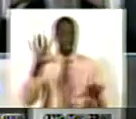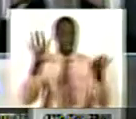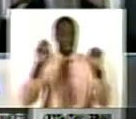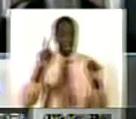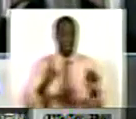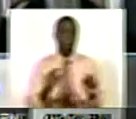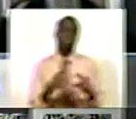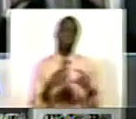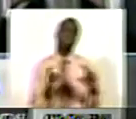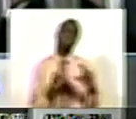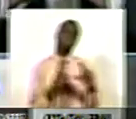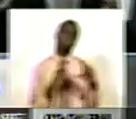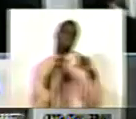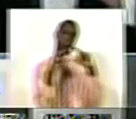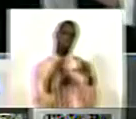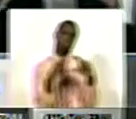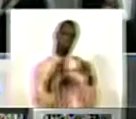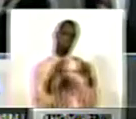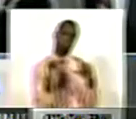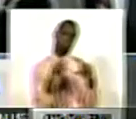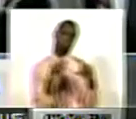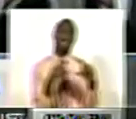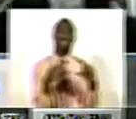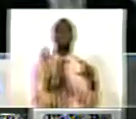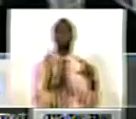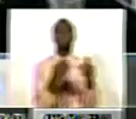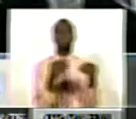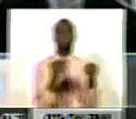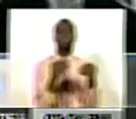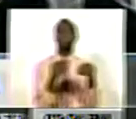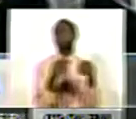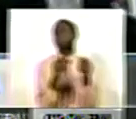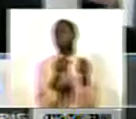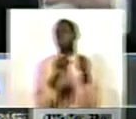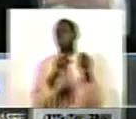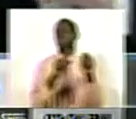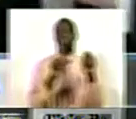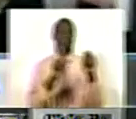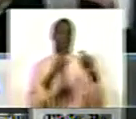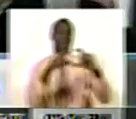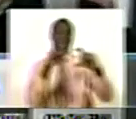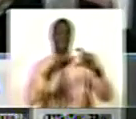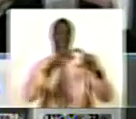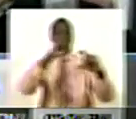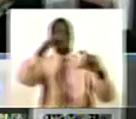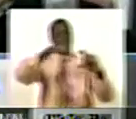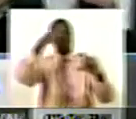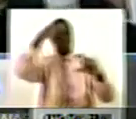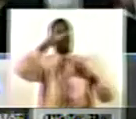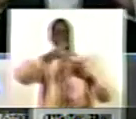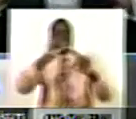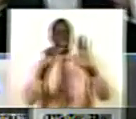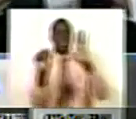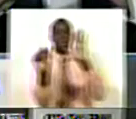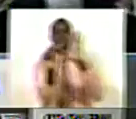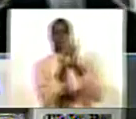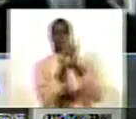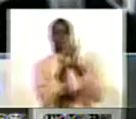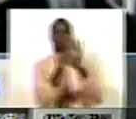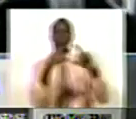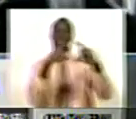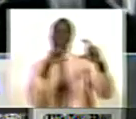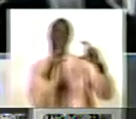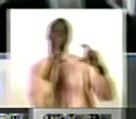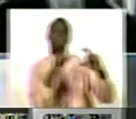es es por una necesidad material. El carné tiene una simbología. El carné tiene una simbología, se llama el carné de la